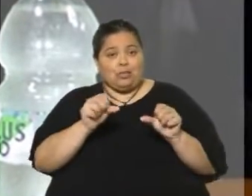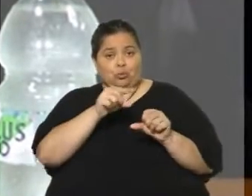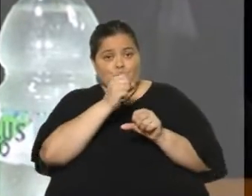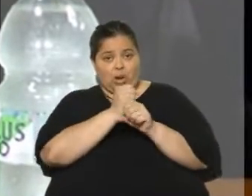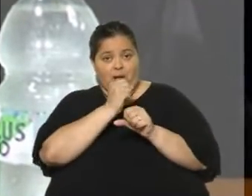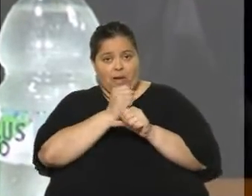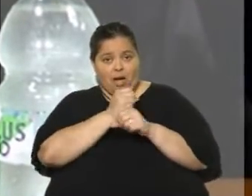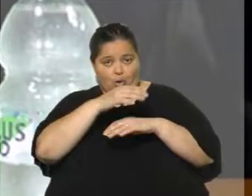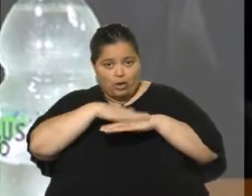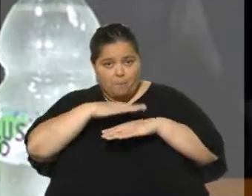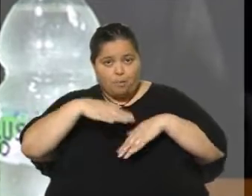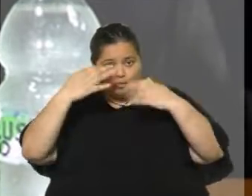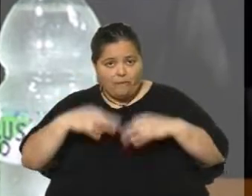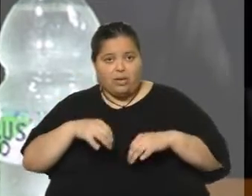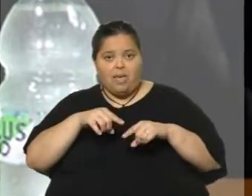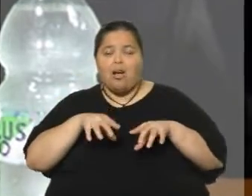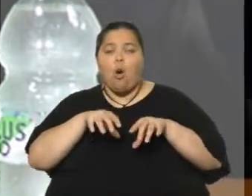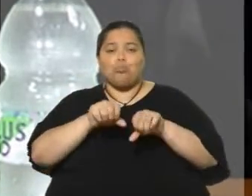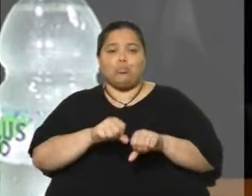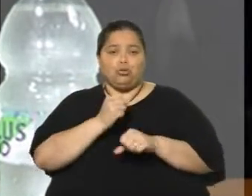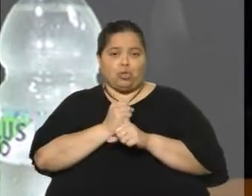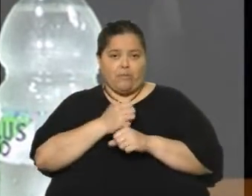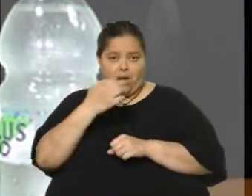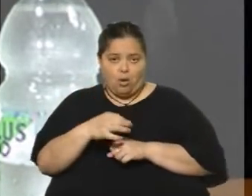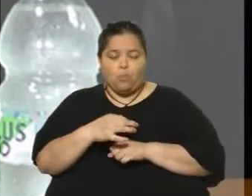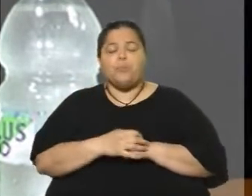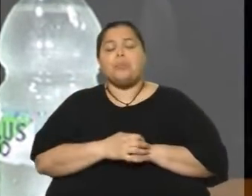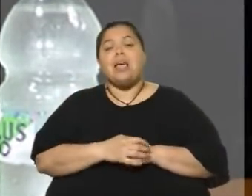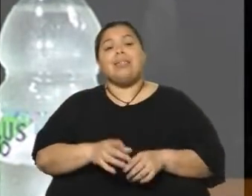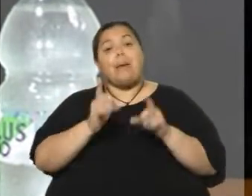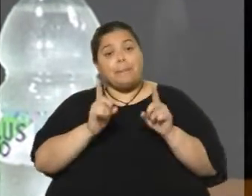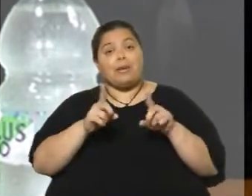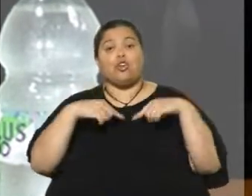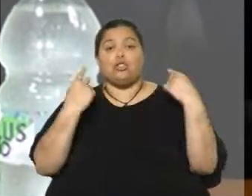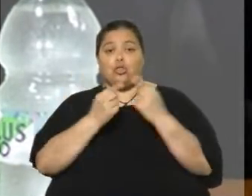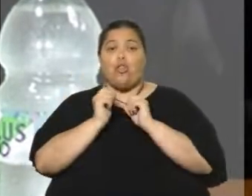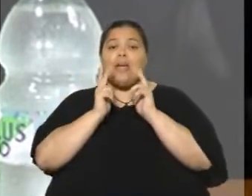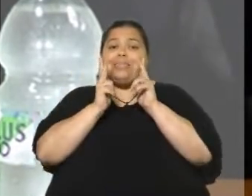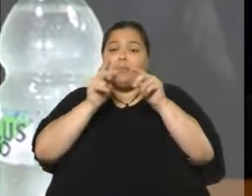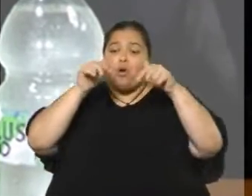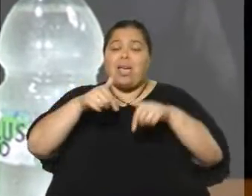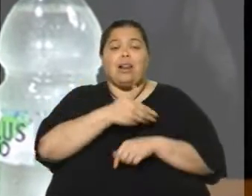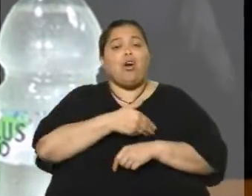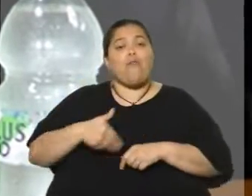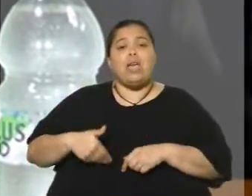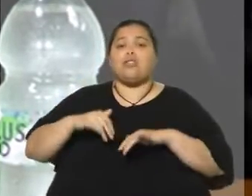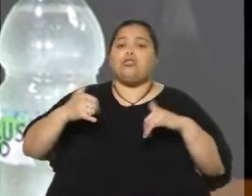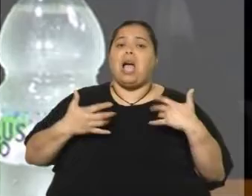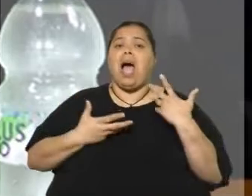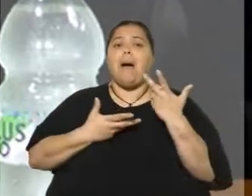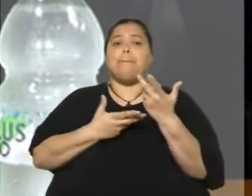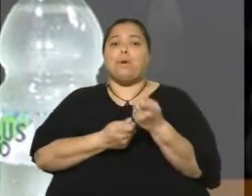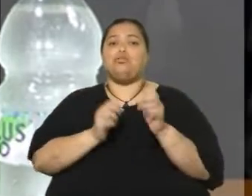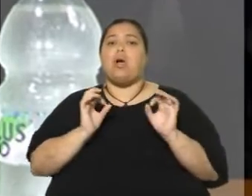con responsabilidad y compromiso el trabajo, donde destacamos que el gobierno ha respaldado